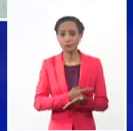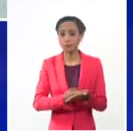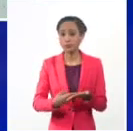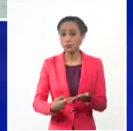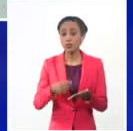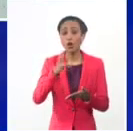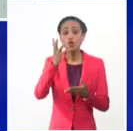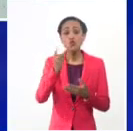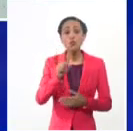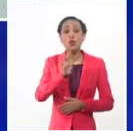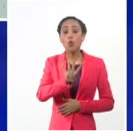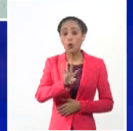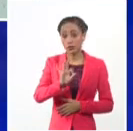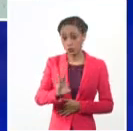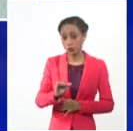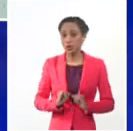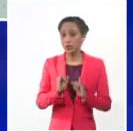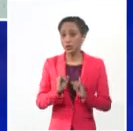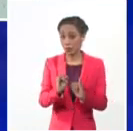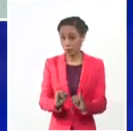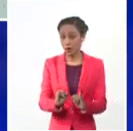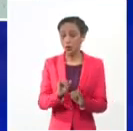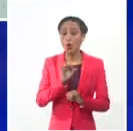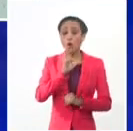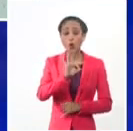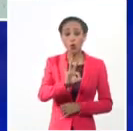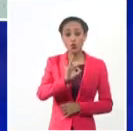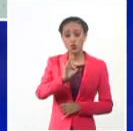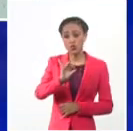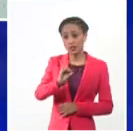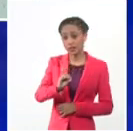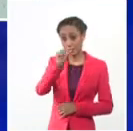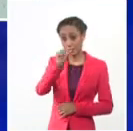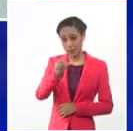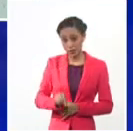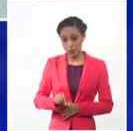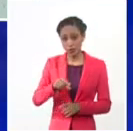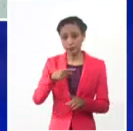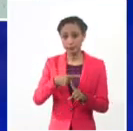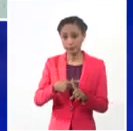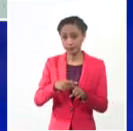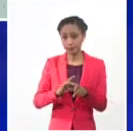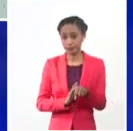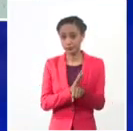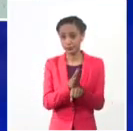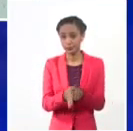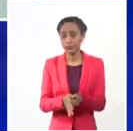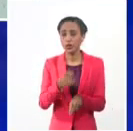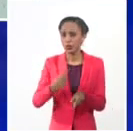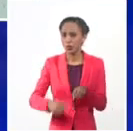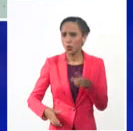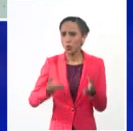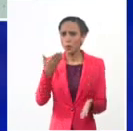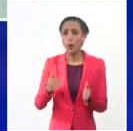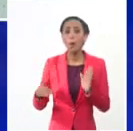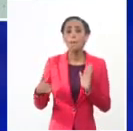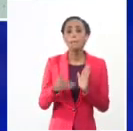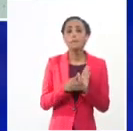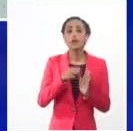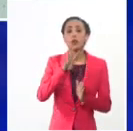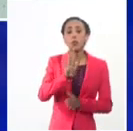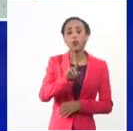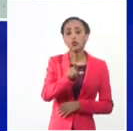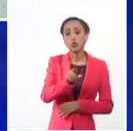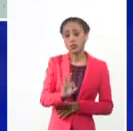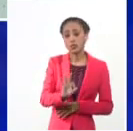reportaron 870 casos de COVID-19 contra 1.418 en la